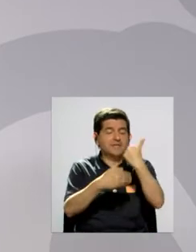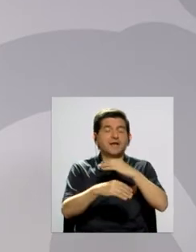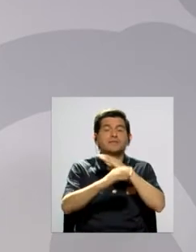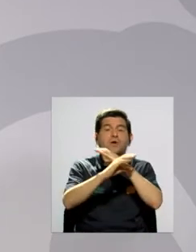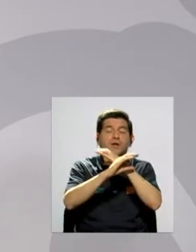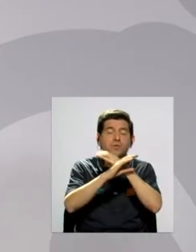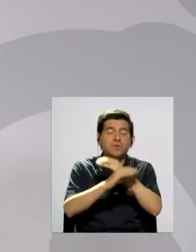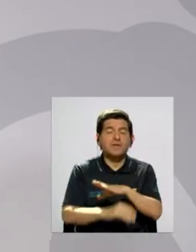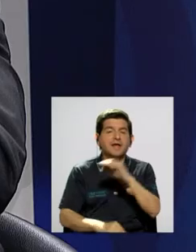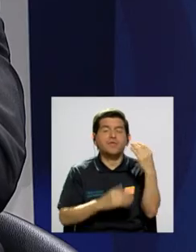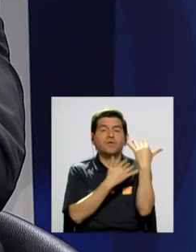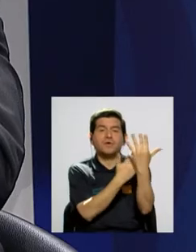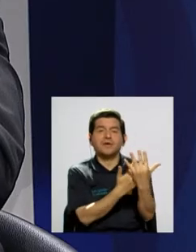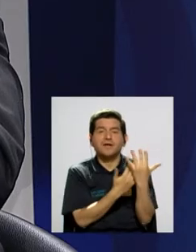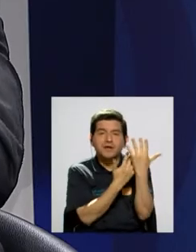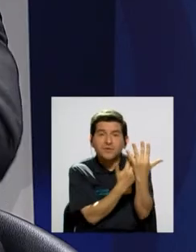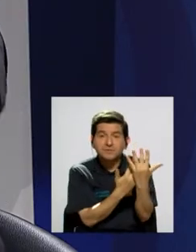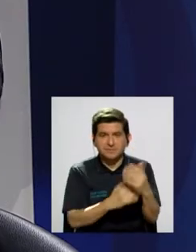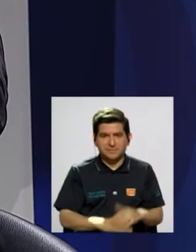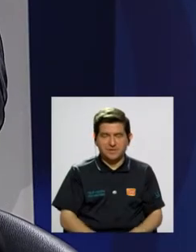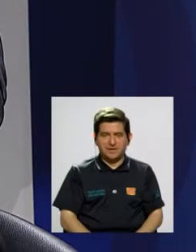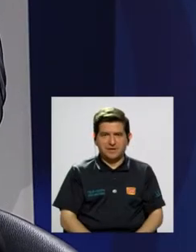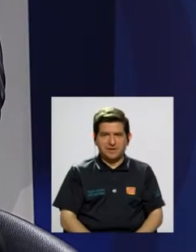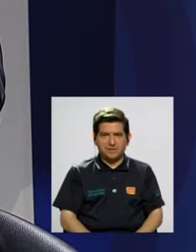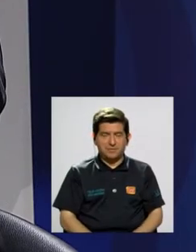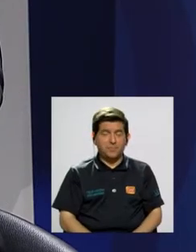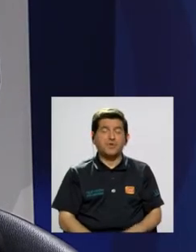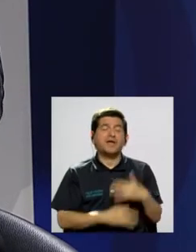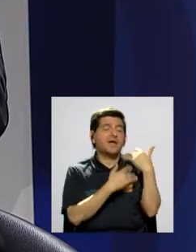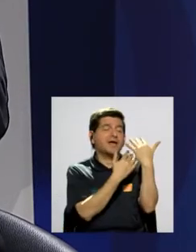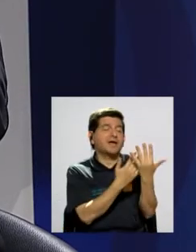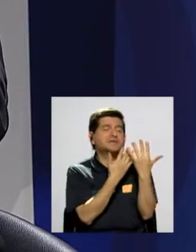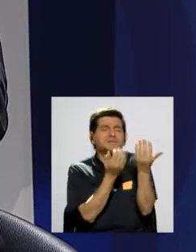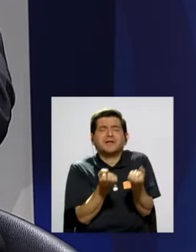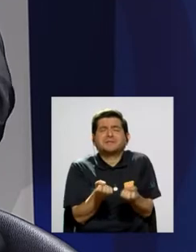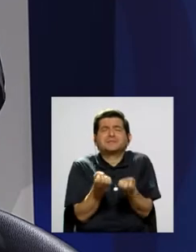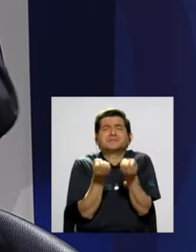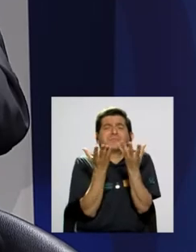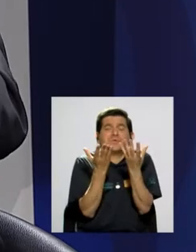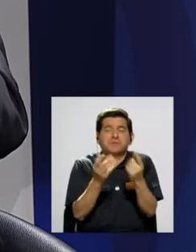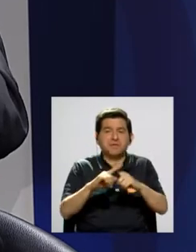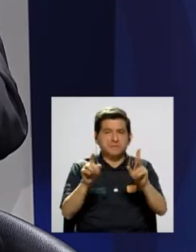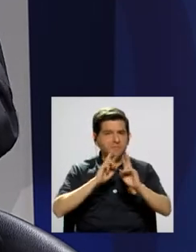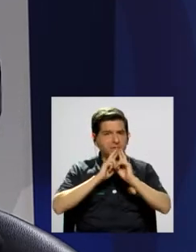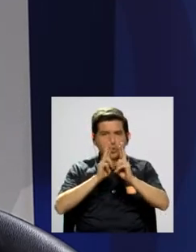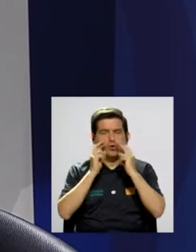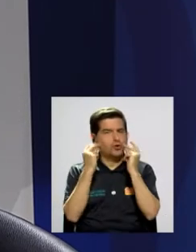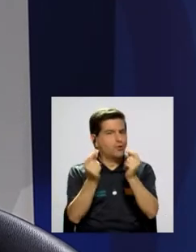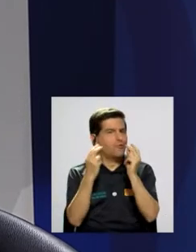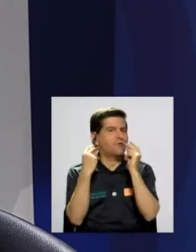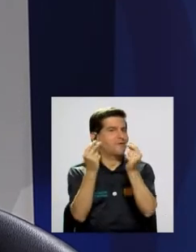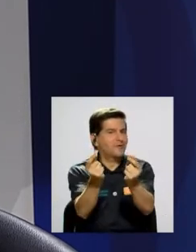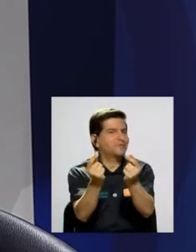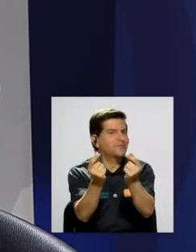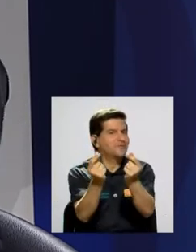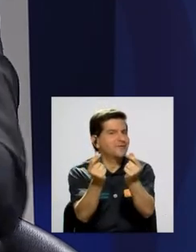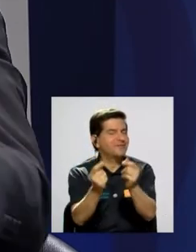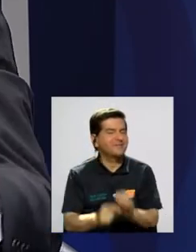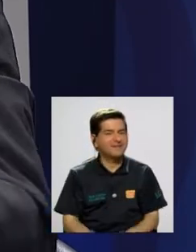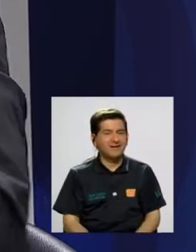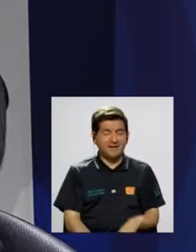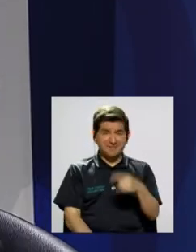la expectativa, porque se depositan expectativas y esperanzas que si no son respondidas rápidamente con esa